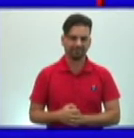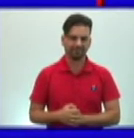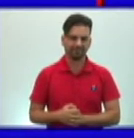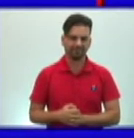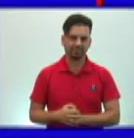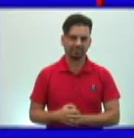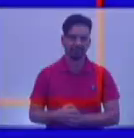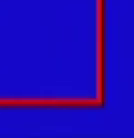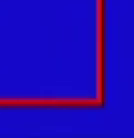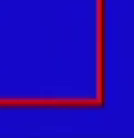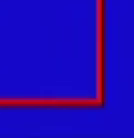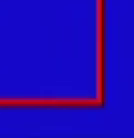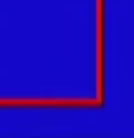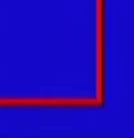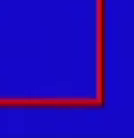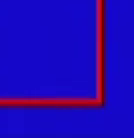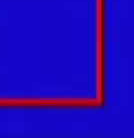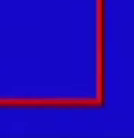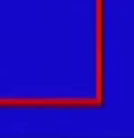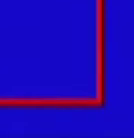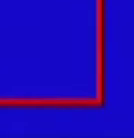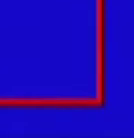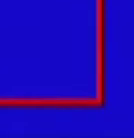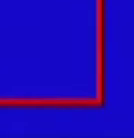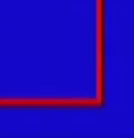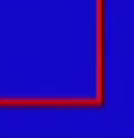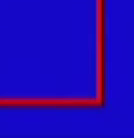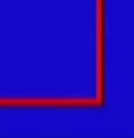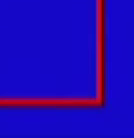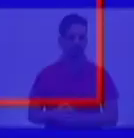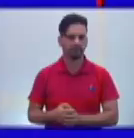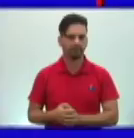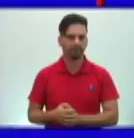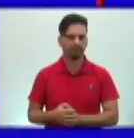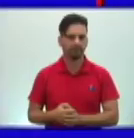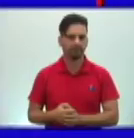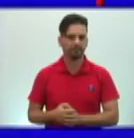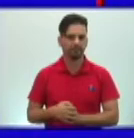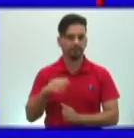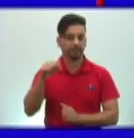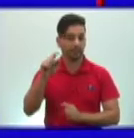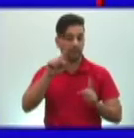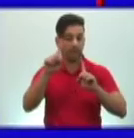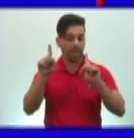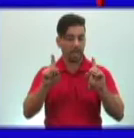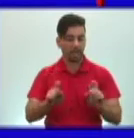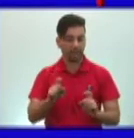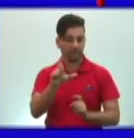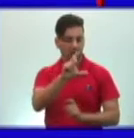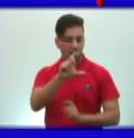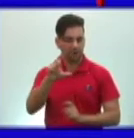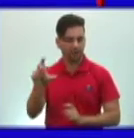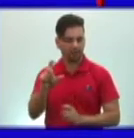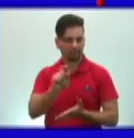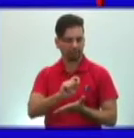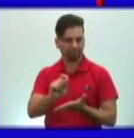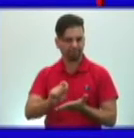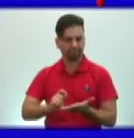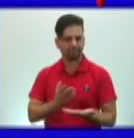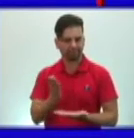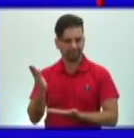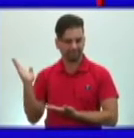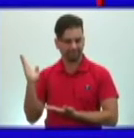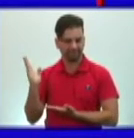un interrogante que ustedes pueden ir copiando en la medida en que vamos abordándola. ¿Cómo se evidencian